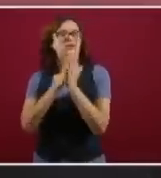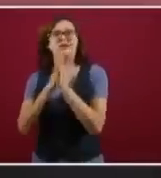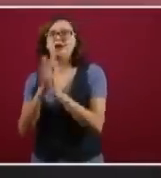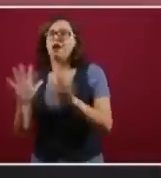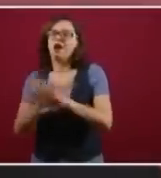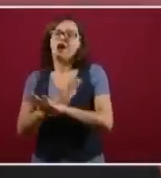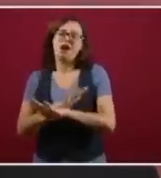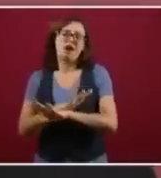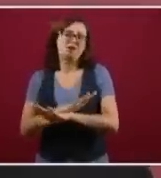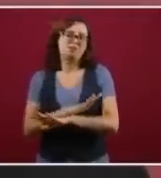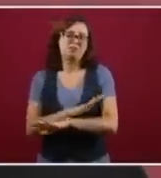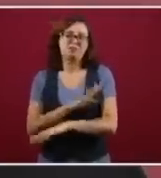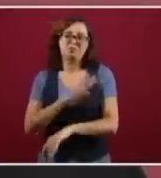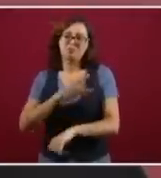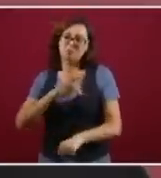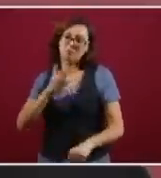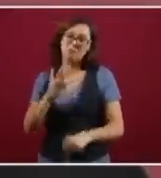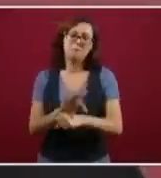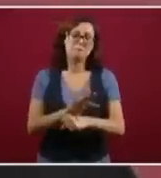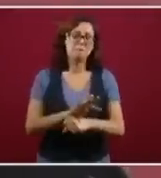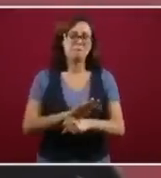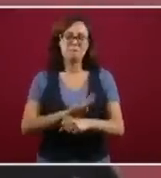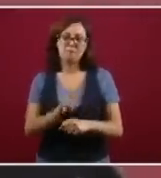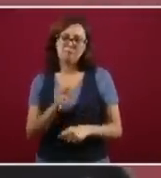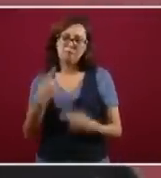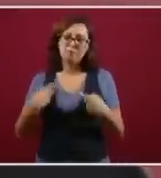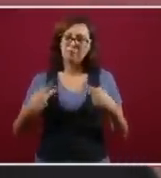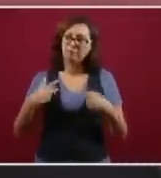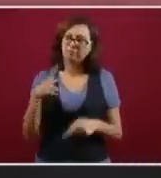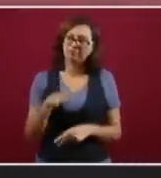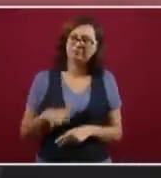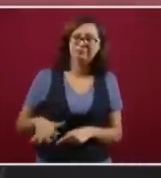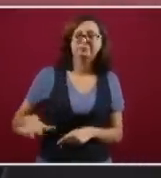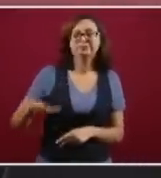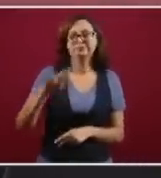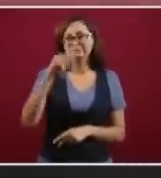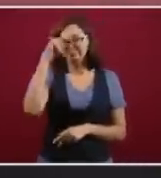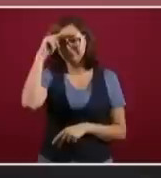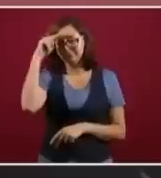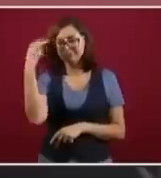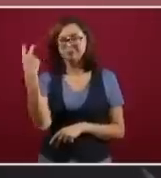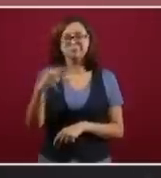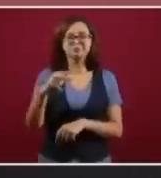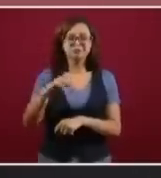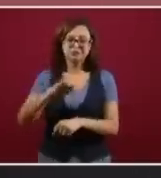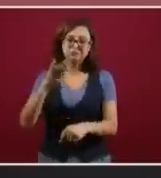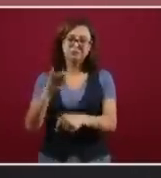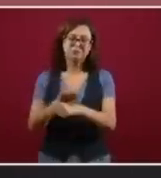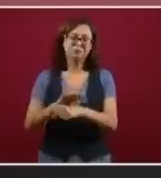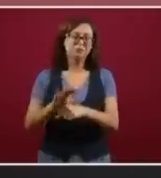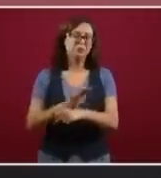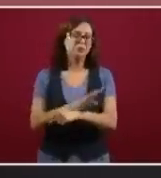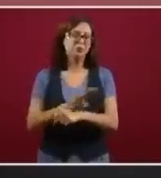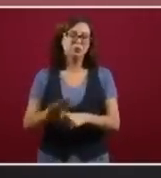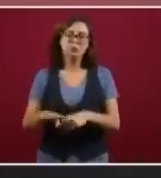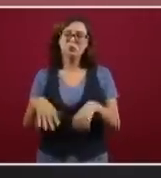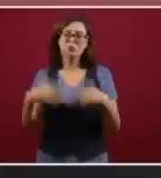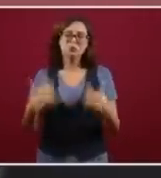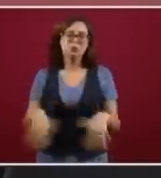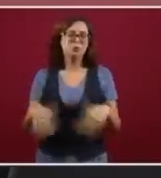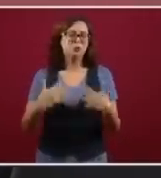un cambio, en beneficio del pueblo, en beneficio de México. Eso no tiene